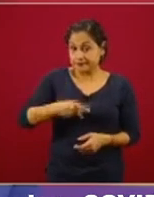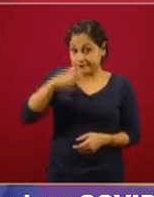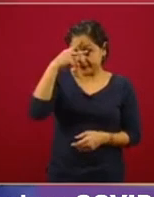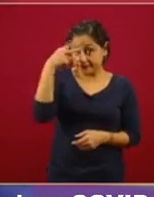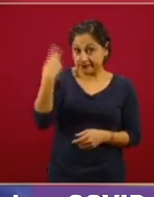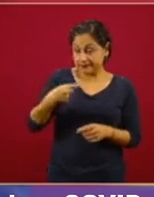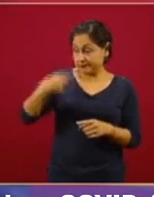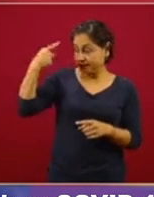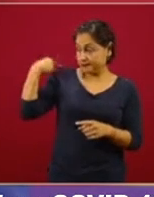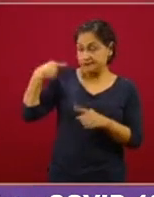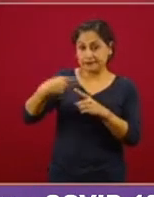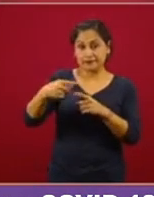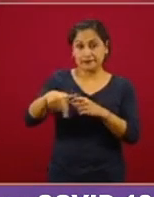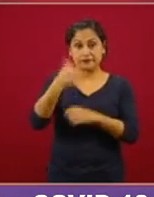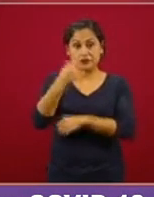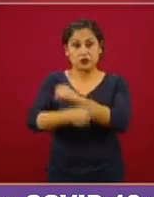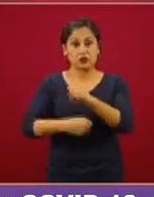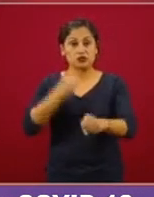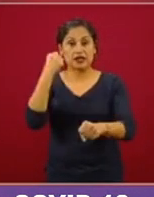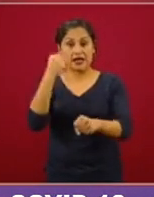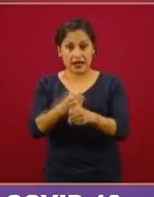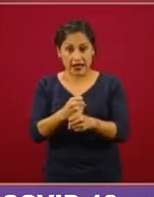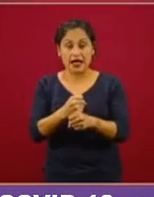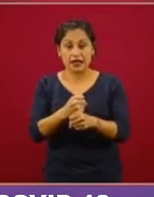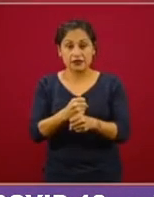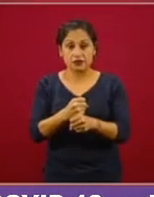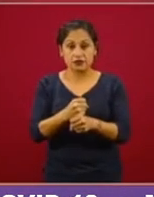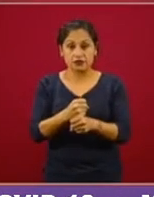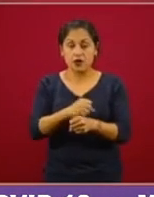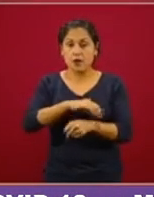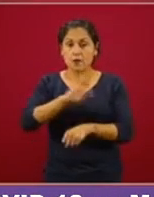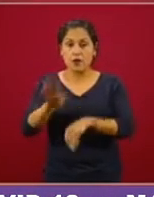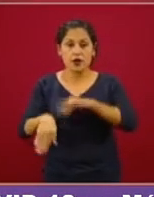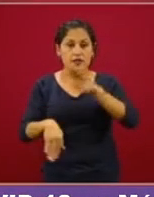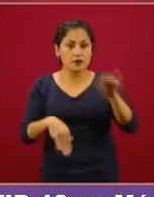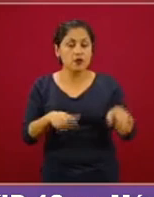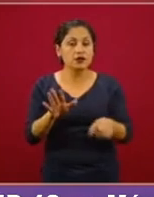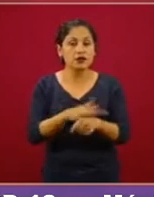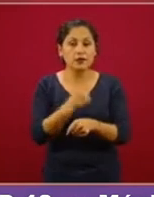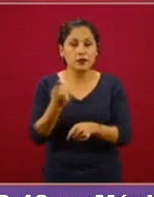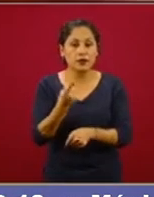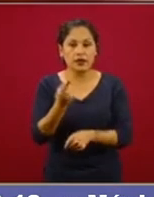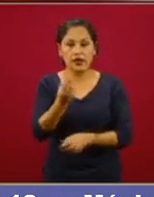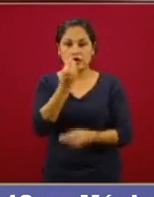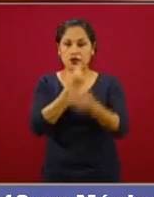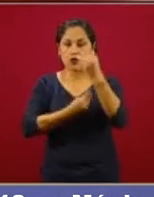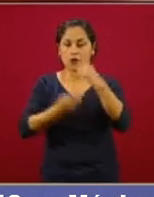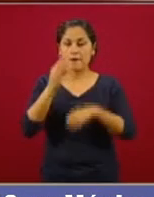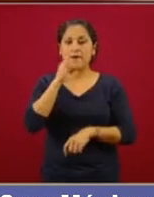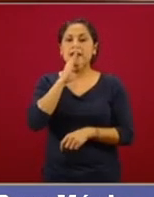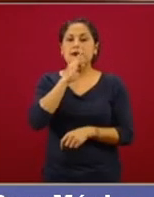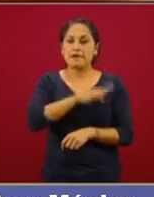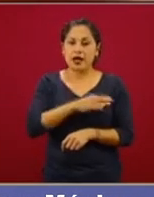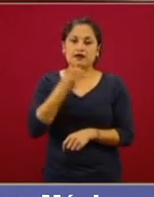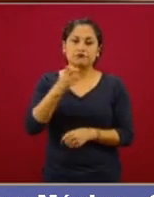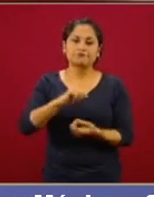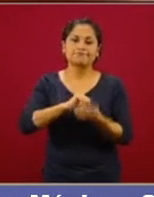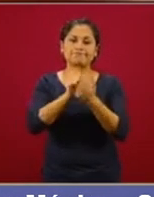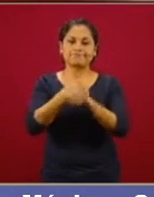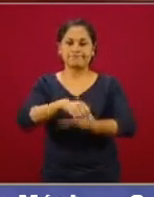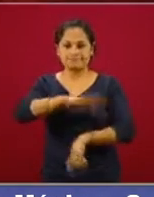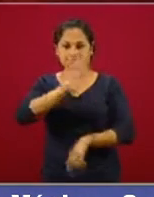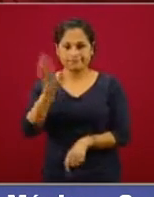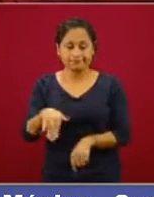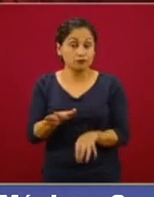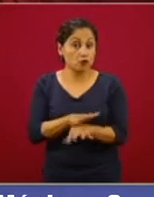años las enfermedades asociadas a una mala nutrición son las que predominan entre las causas de muerte, específicamente el exceso